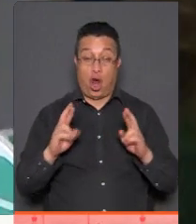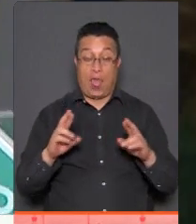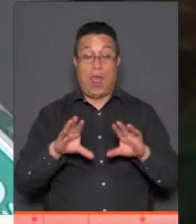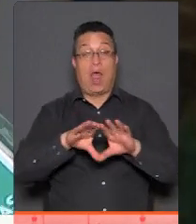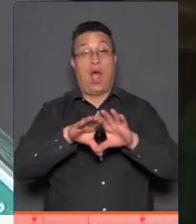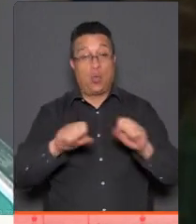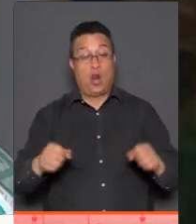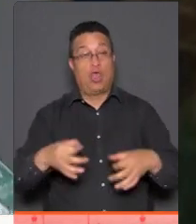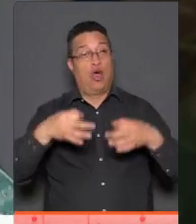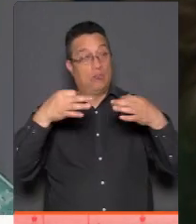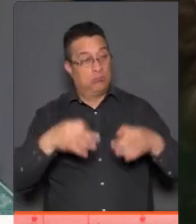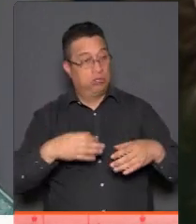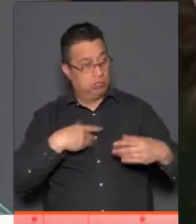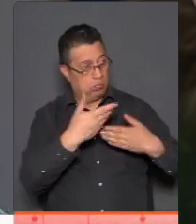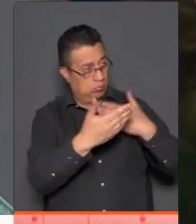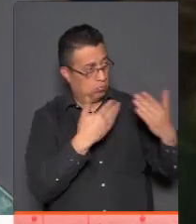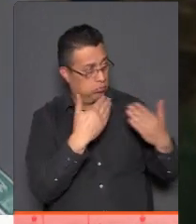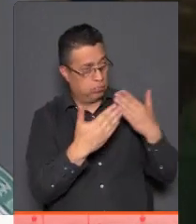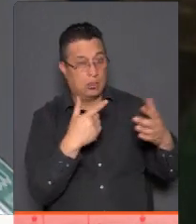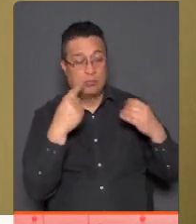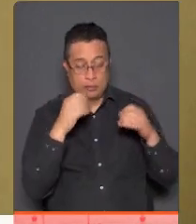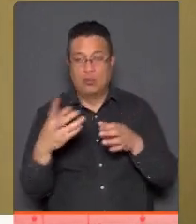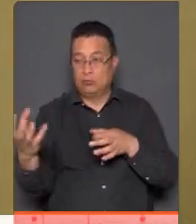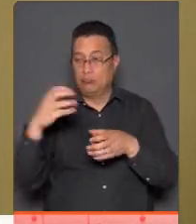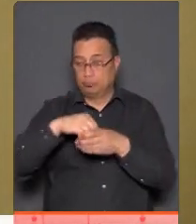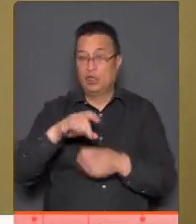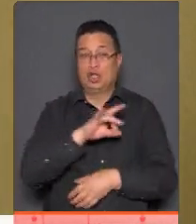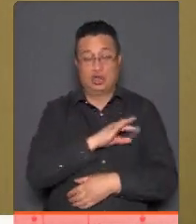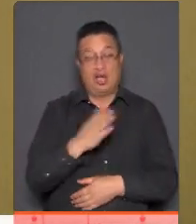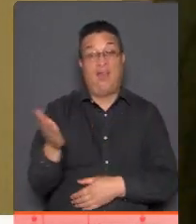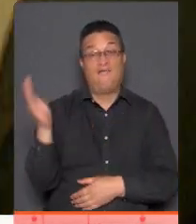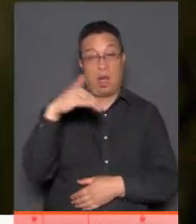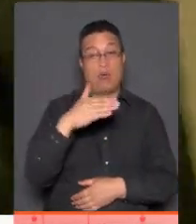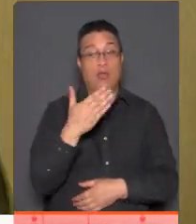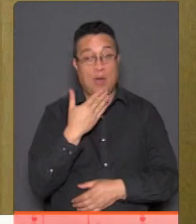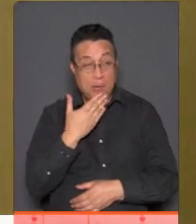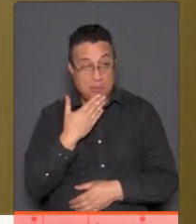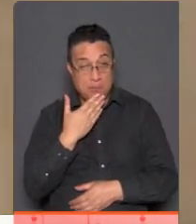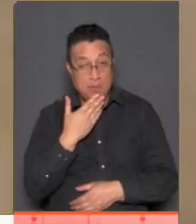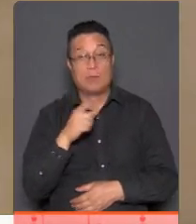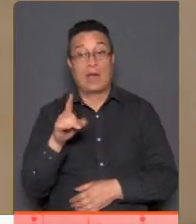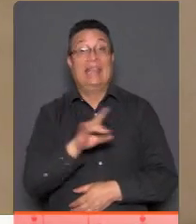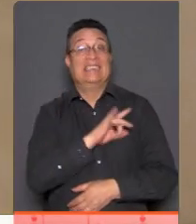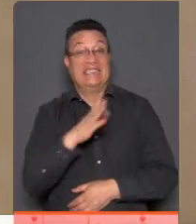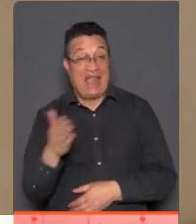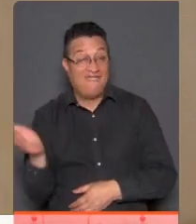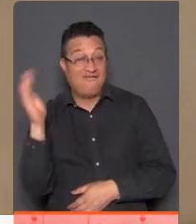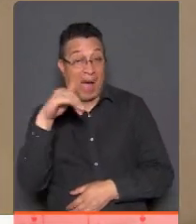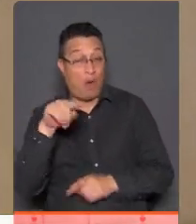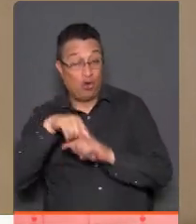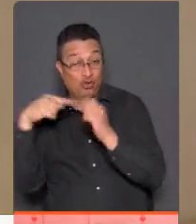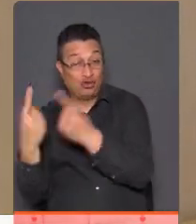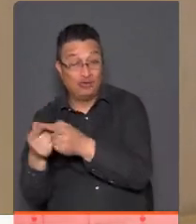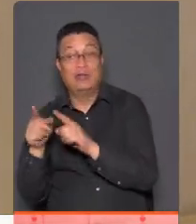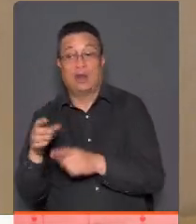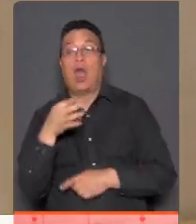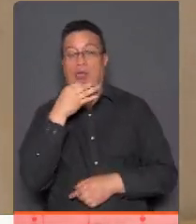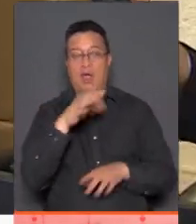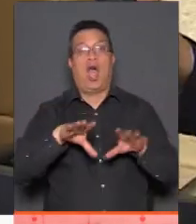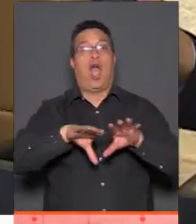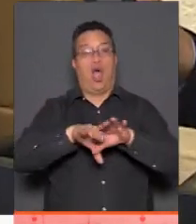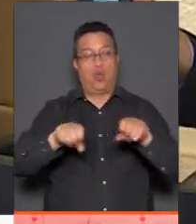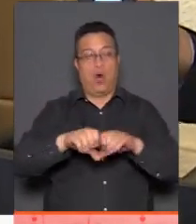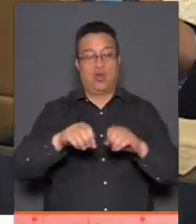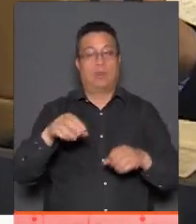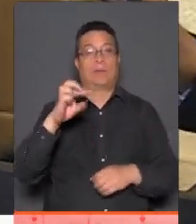el oficialismo, que incorpore también a sectores de Chile Vamos. Sin embargo, las bancadas de Chile Vamos ya negocian su propio acuerdo con el Partido de